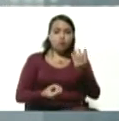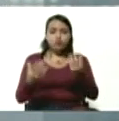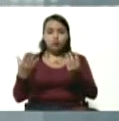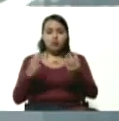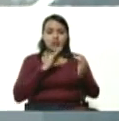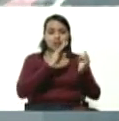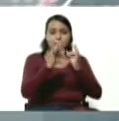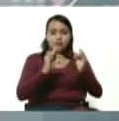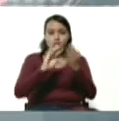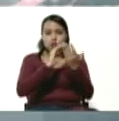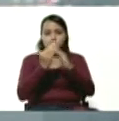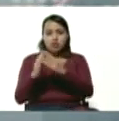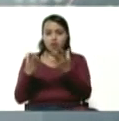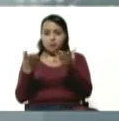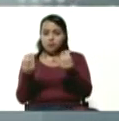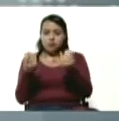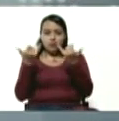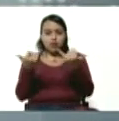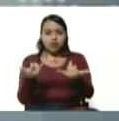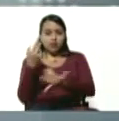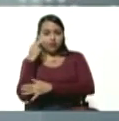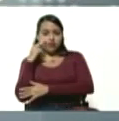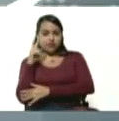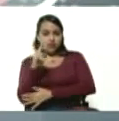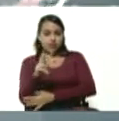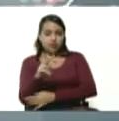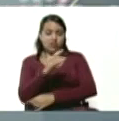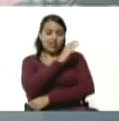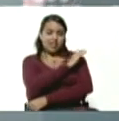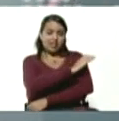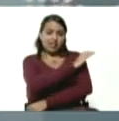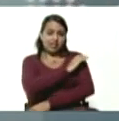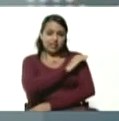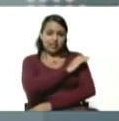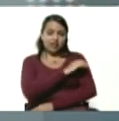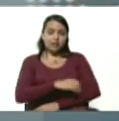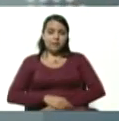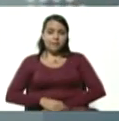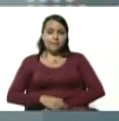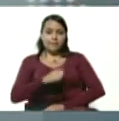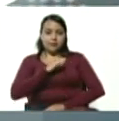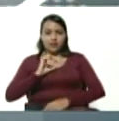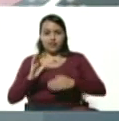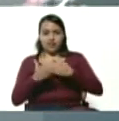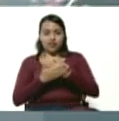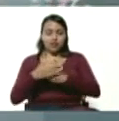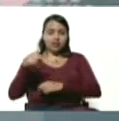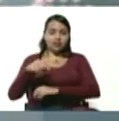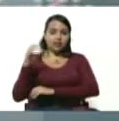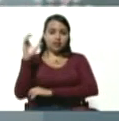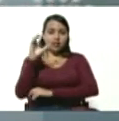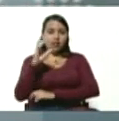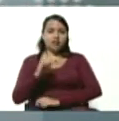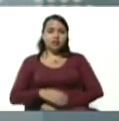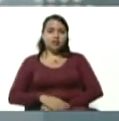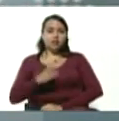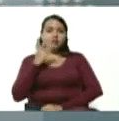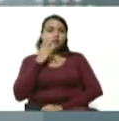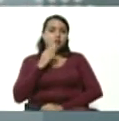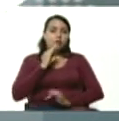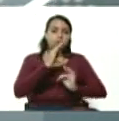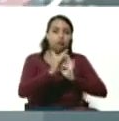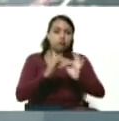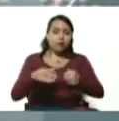comunitaria como lo que hemos visto en una cifra privada en San Bernardino en Caracas el caso del mercado de la